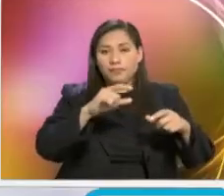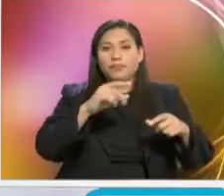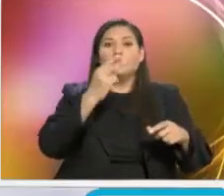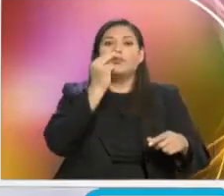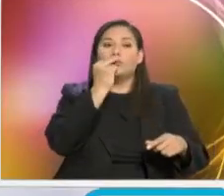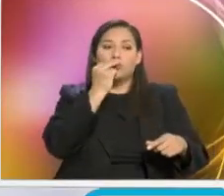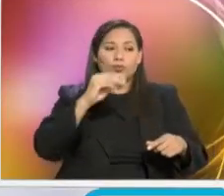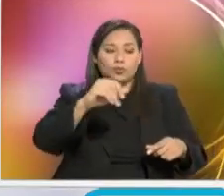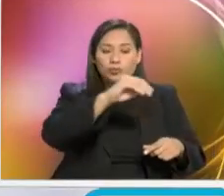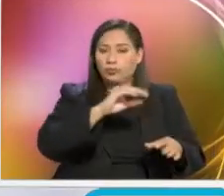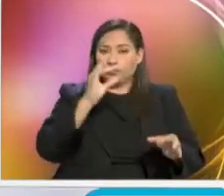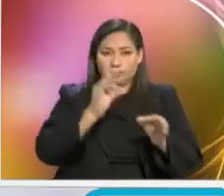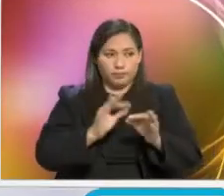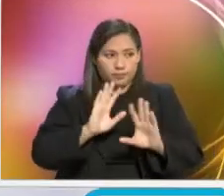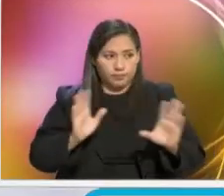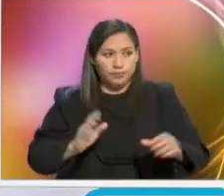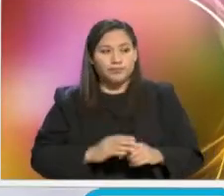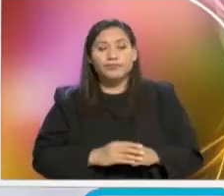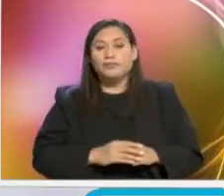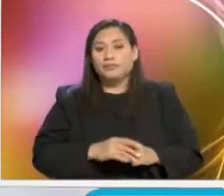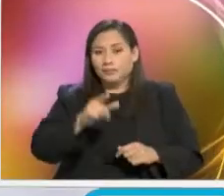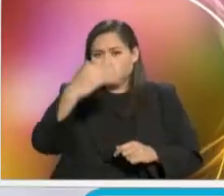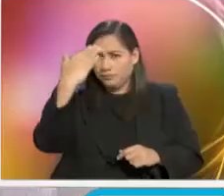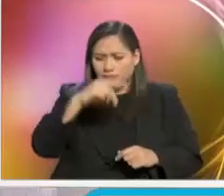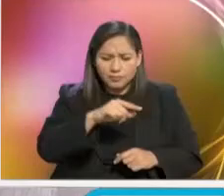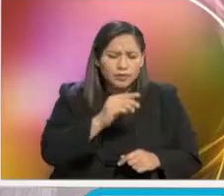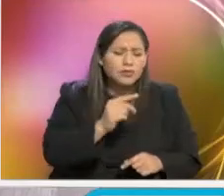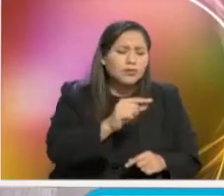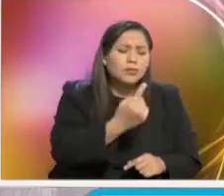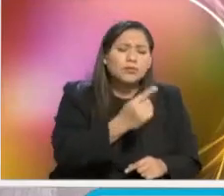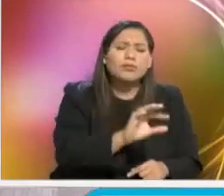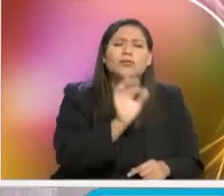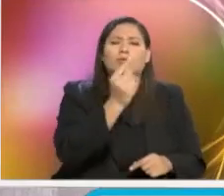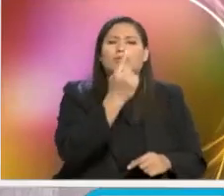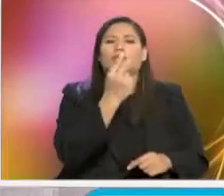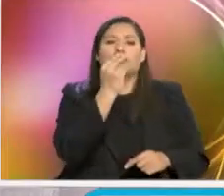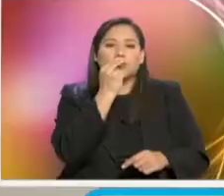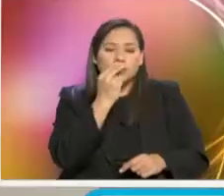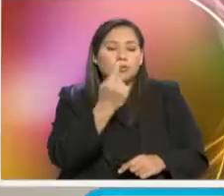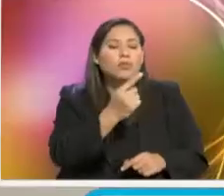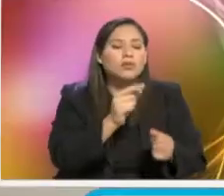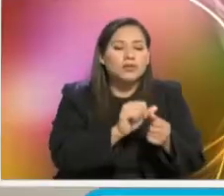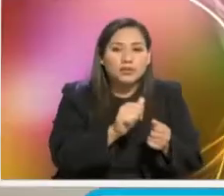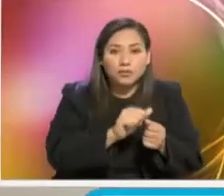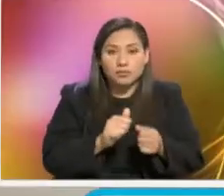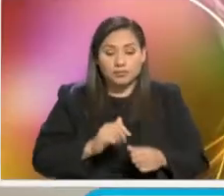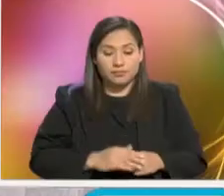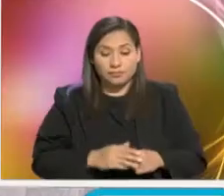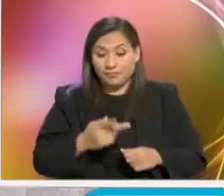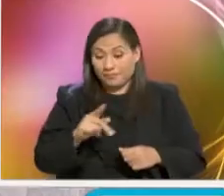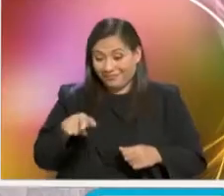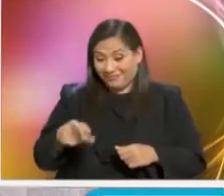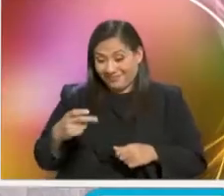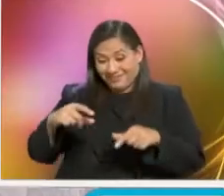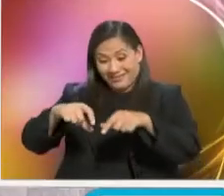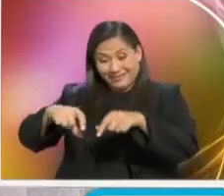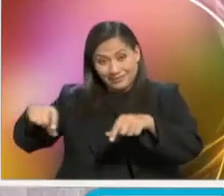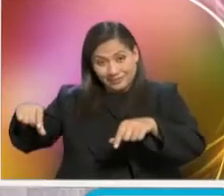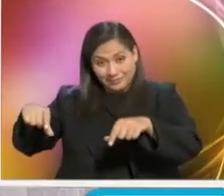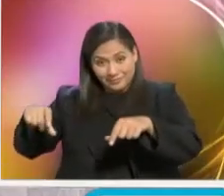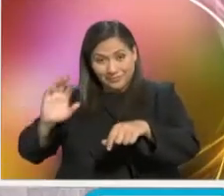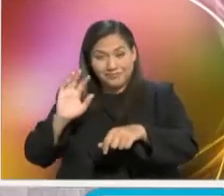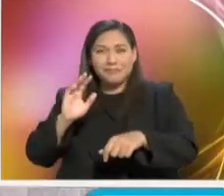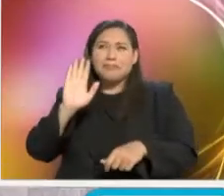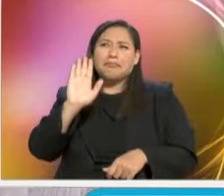acabó. De hecho tienen, si bien te encuentras una nuez, te encuentras ahí un cacahuate, pero en el caso de estas barras que son muy